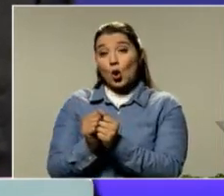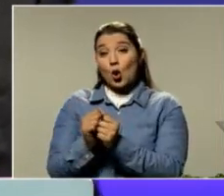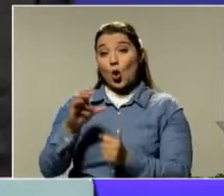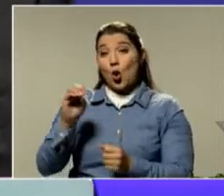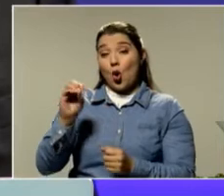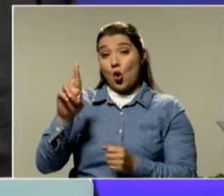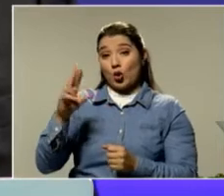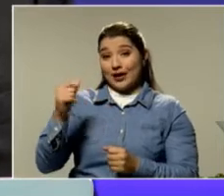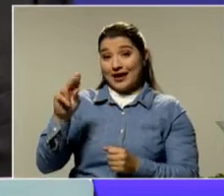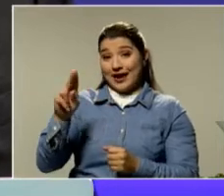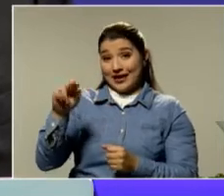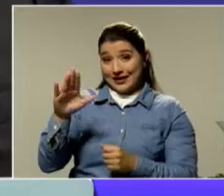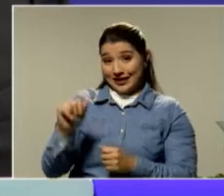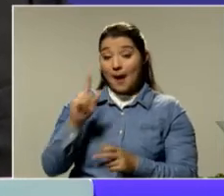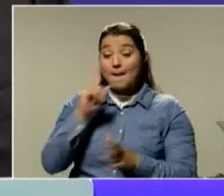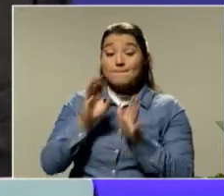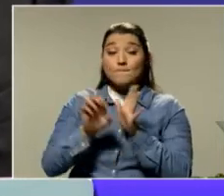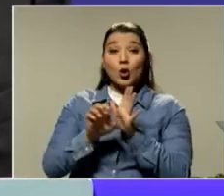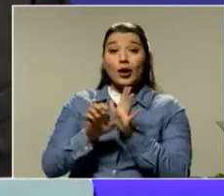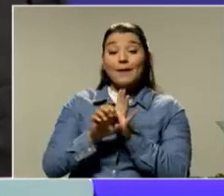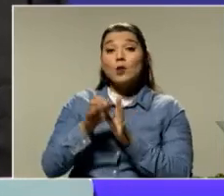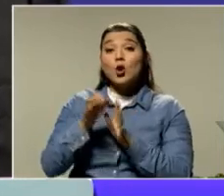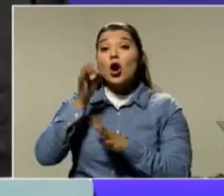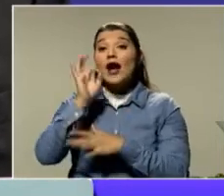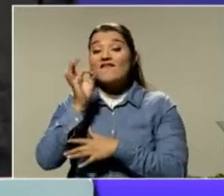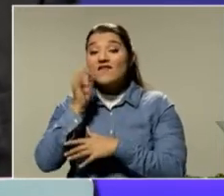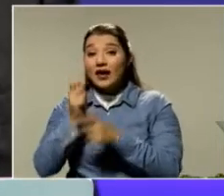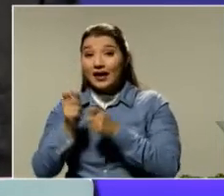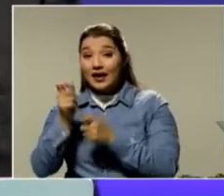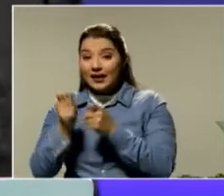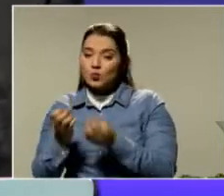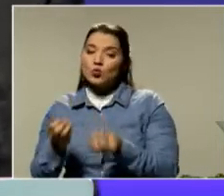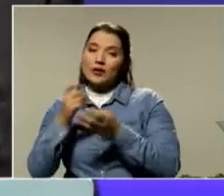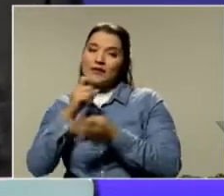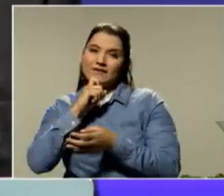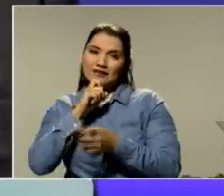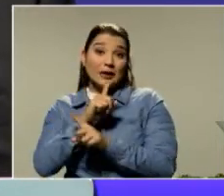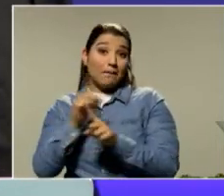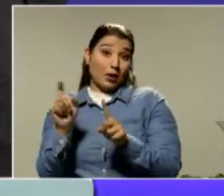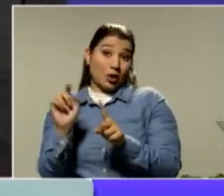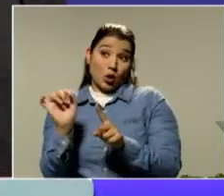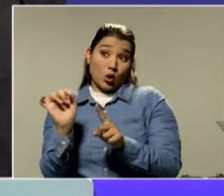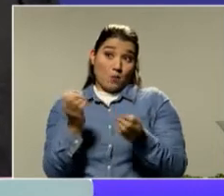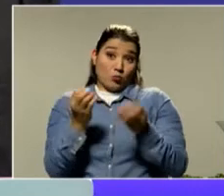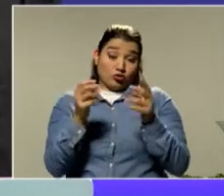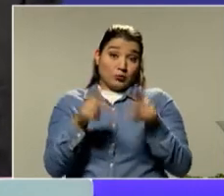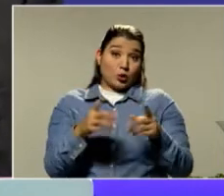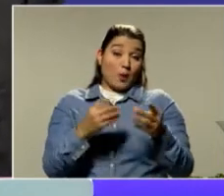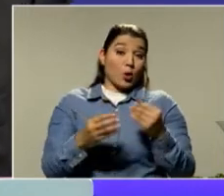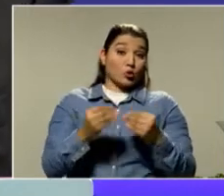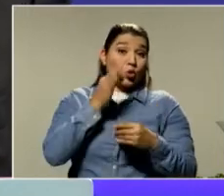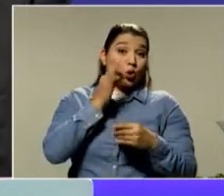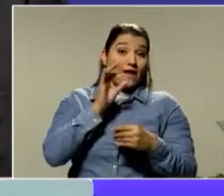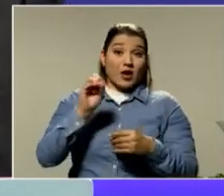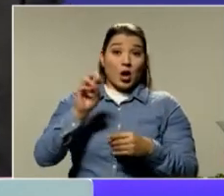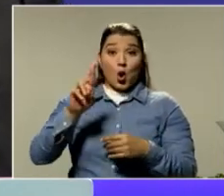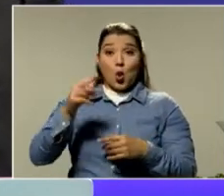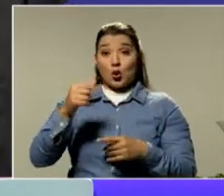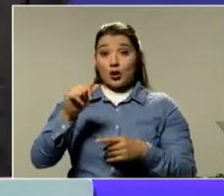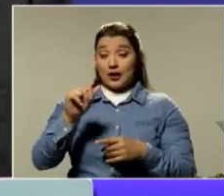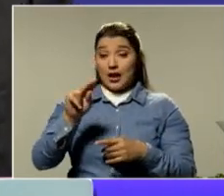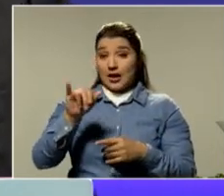hago, por ejemplo, el caso del café, digamos, cuesta mucho, sin embargo hay gente produciendo café orgánico. Con éxito, ¿verdad?